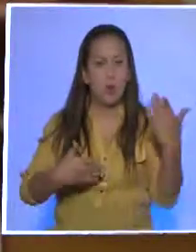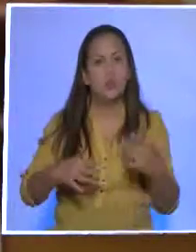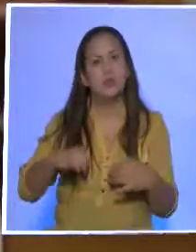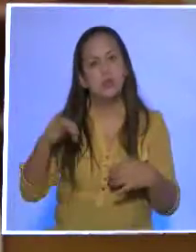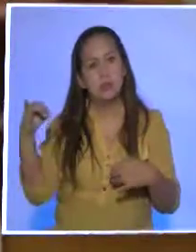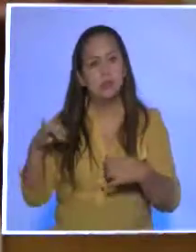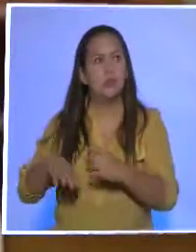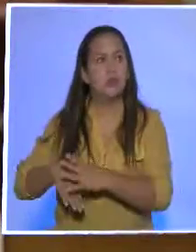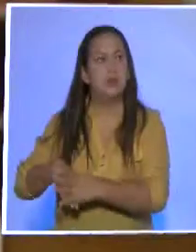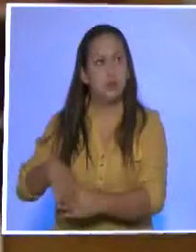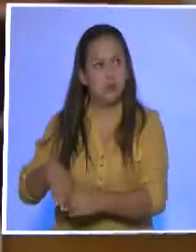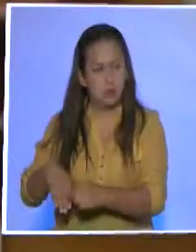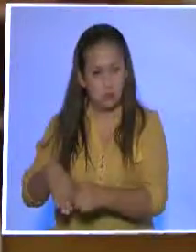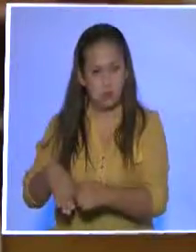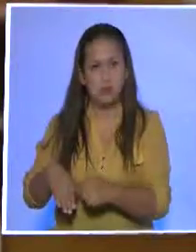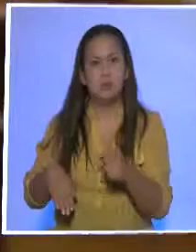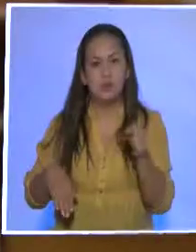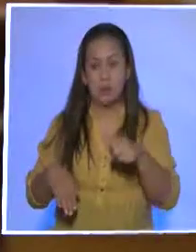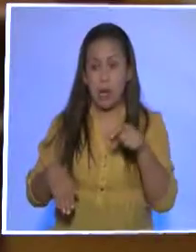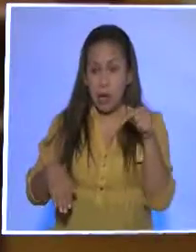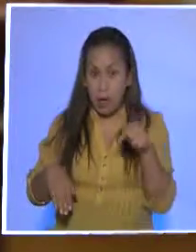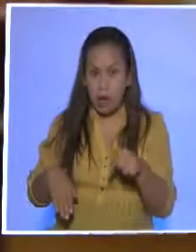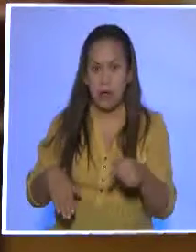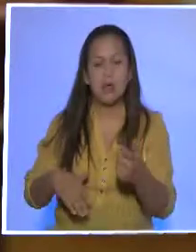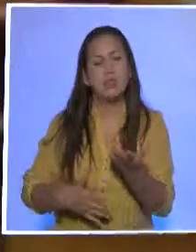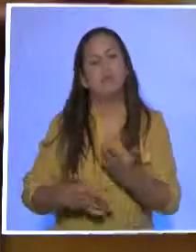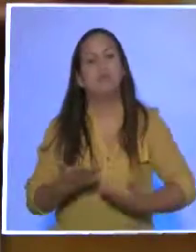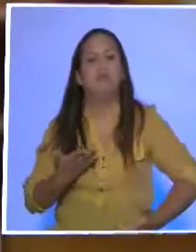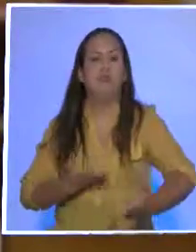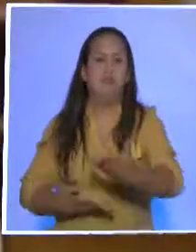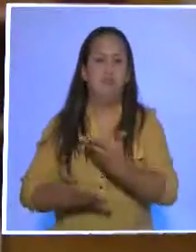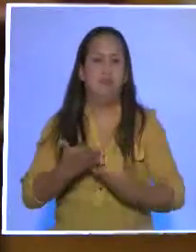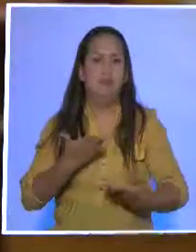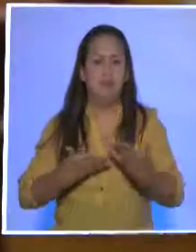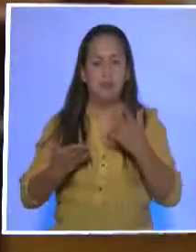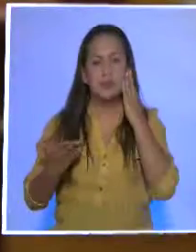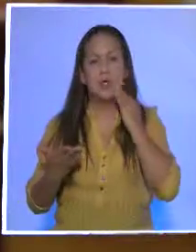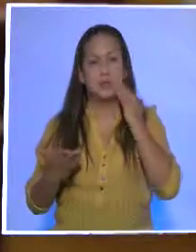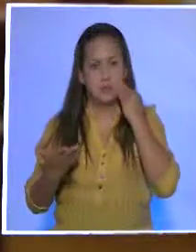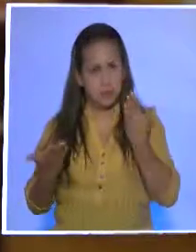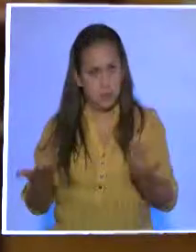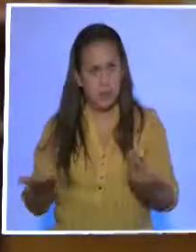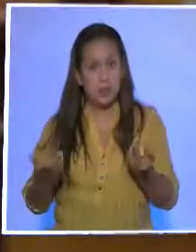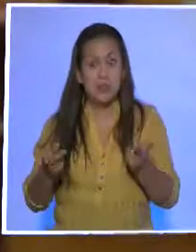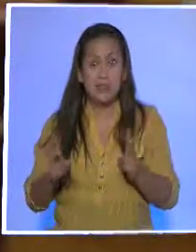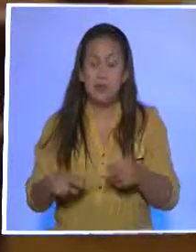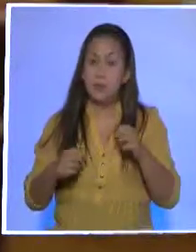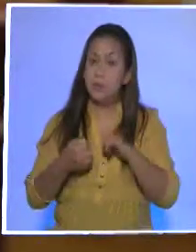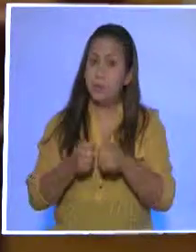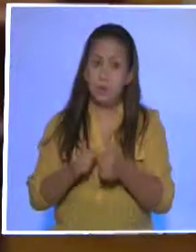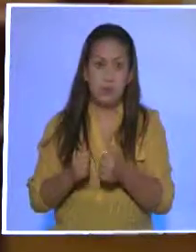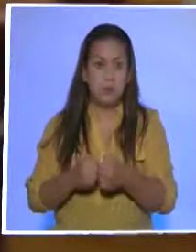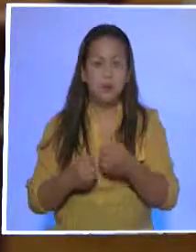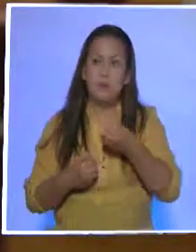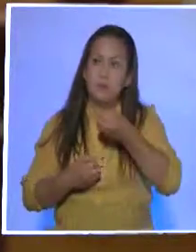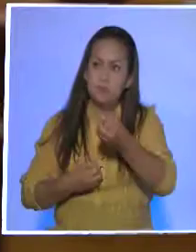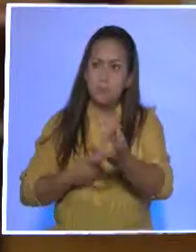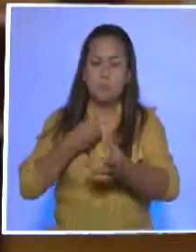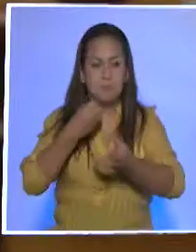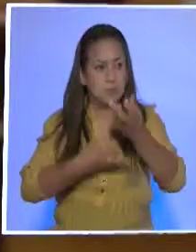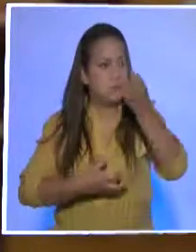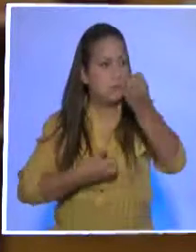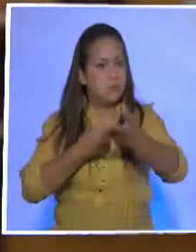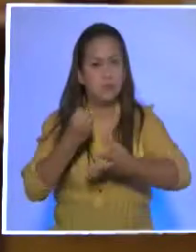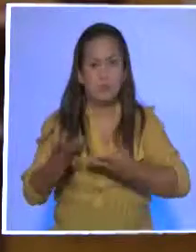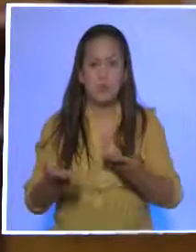a américa latina tenemos un espacio para compartir las experiencias pero también para compartir las dificultades de los procesos revolucionarios que